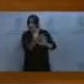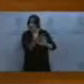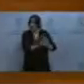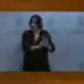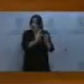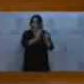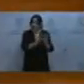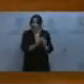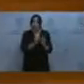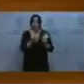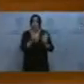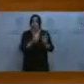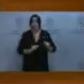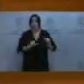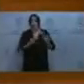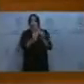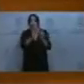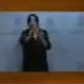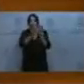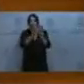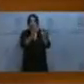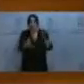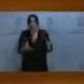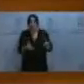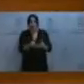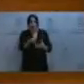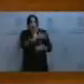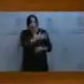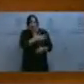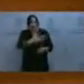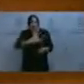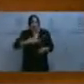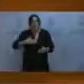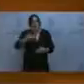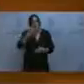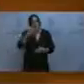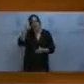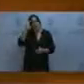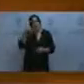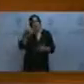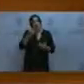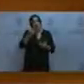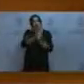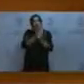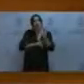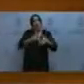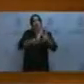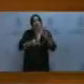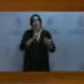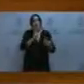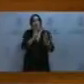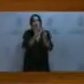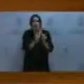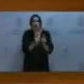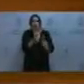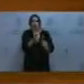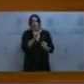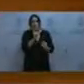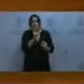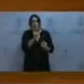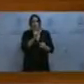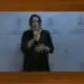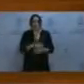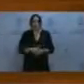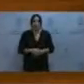programa marco. En este sentido, nos gustaría conocer cómo avanza este reglamento, señora consejera, en qué situación se encuentra,